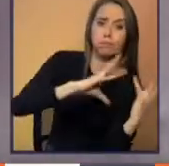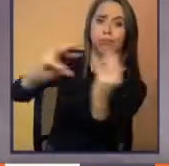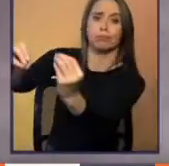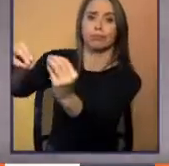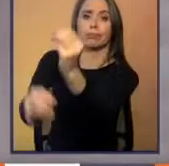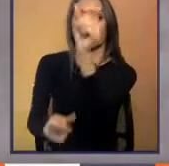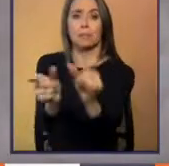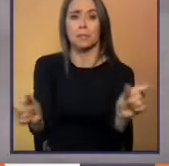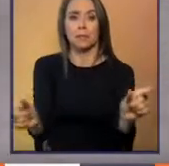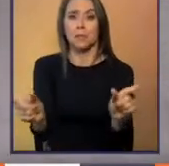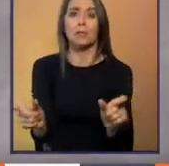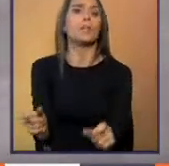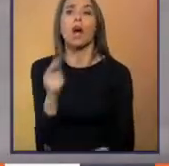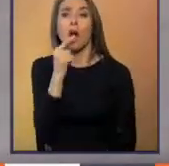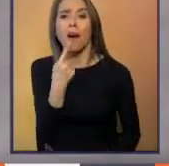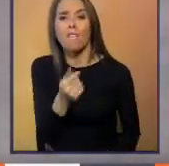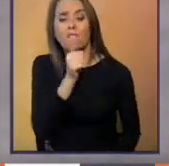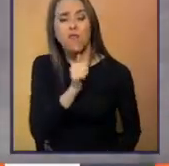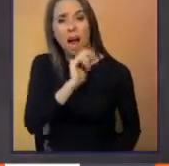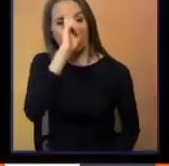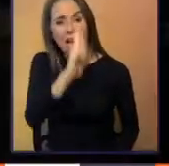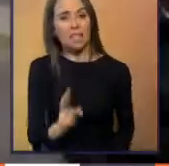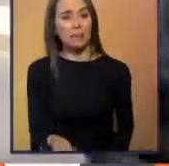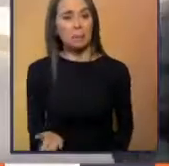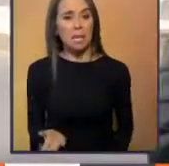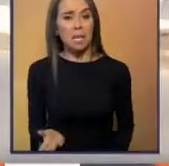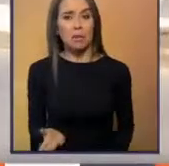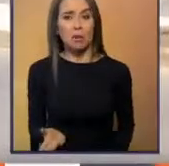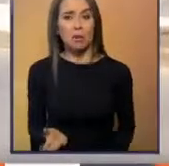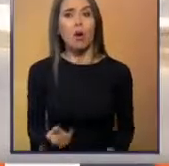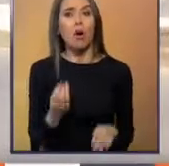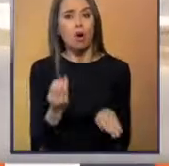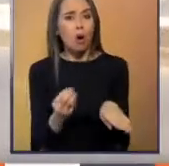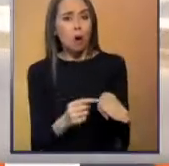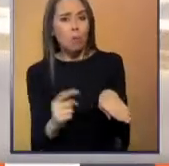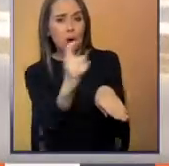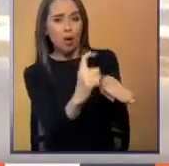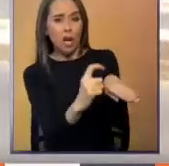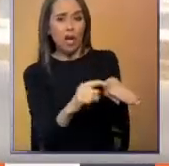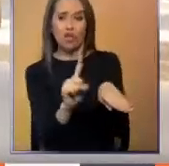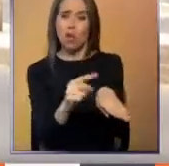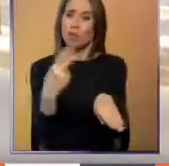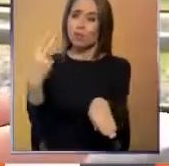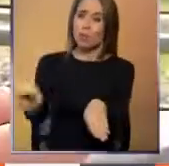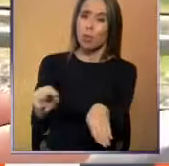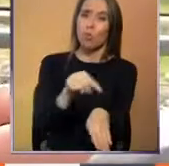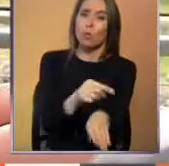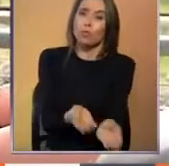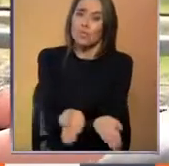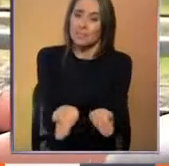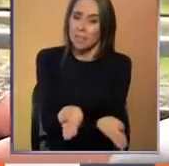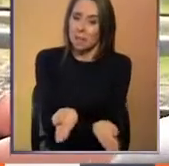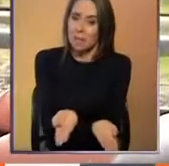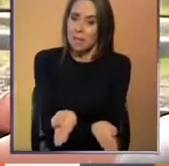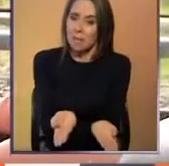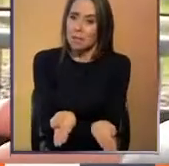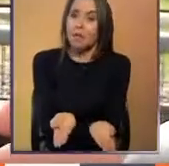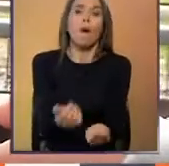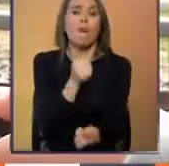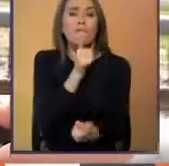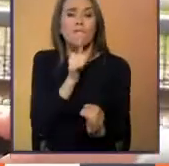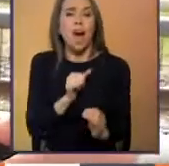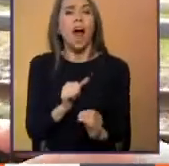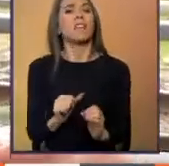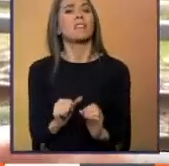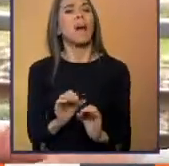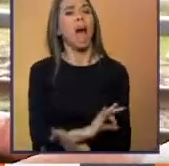sujetos. Siento que es una falta de respeto igual rayar algo que no es de uno, o sea, un servicio. No sé si será falta de